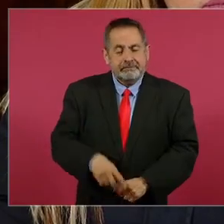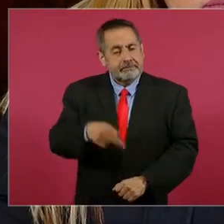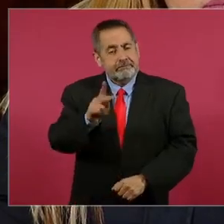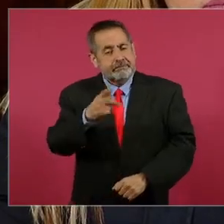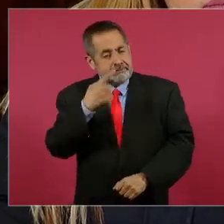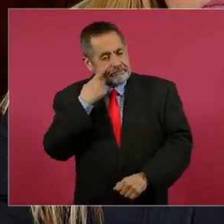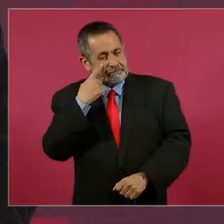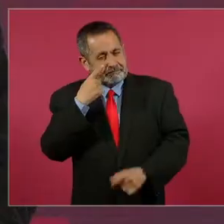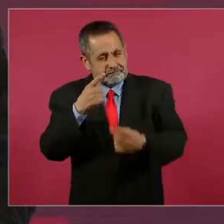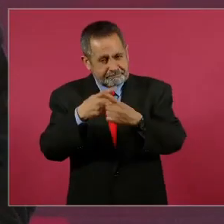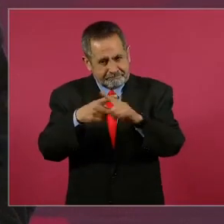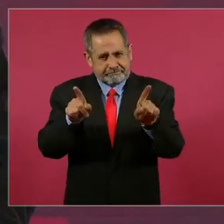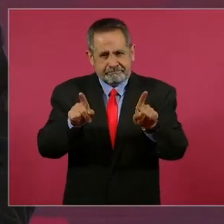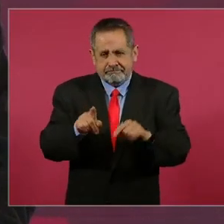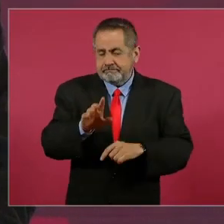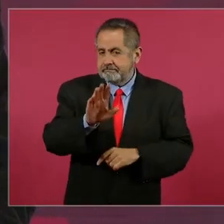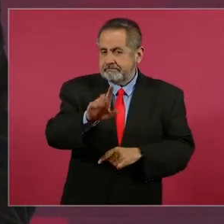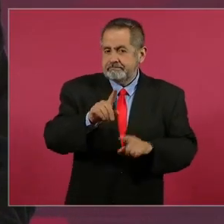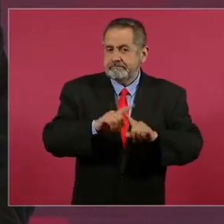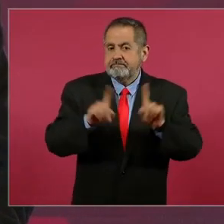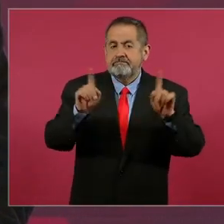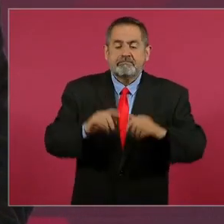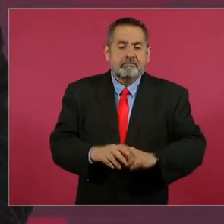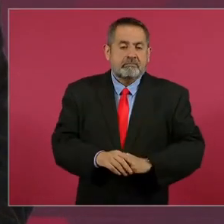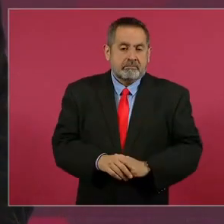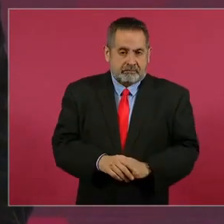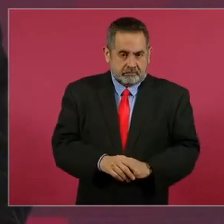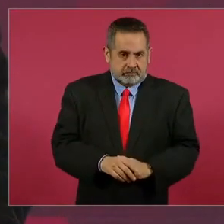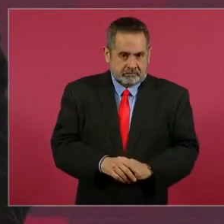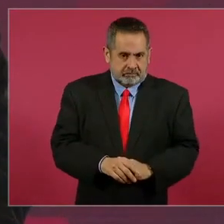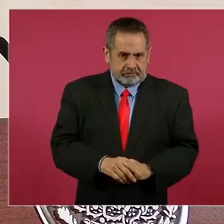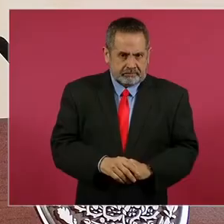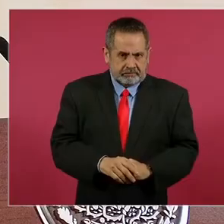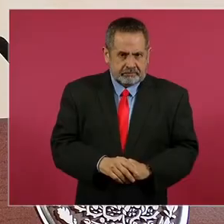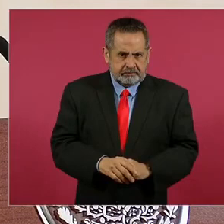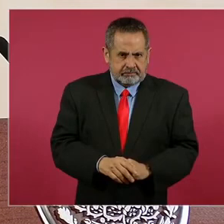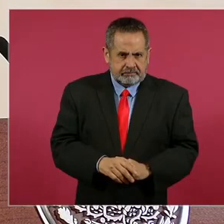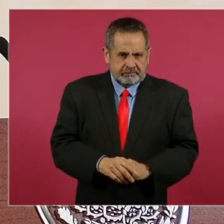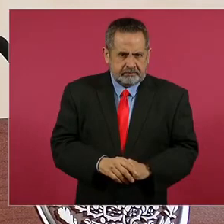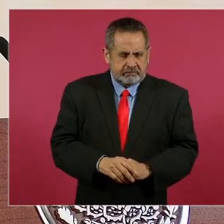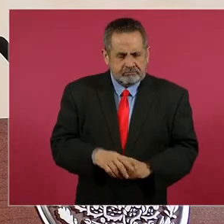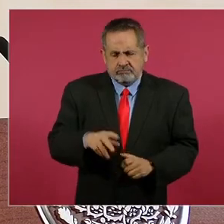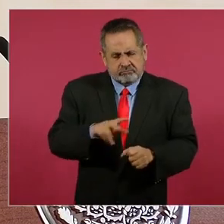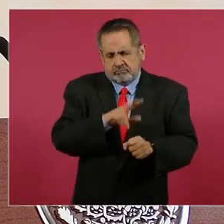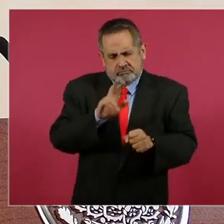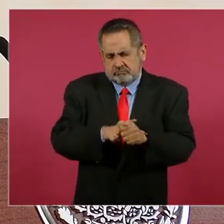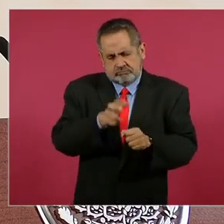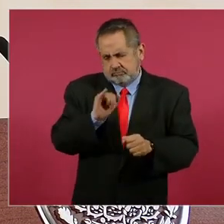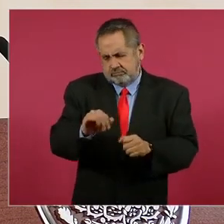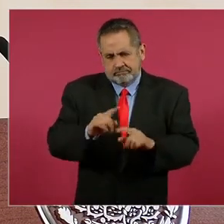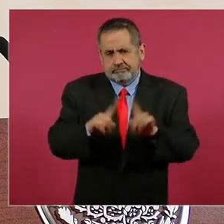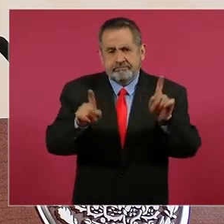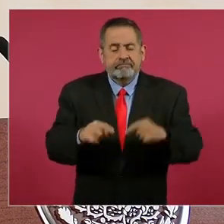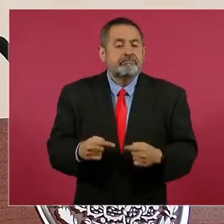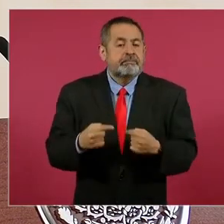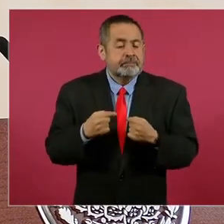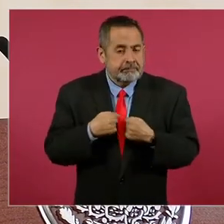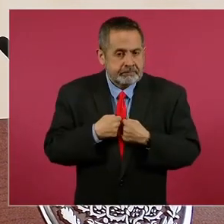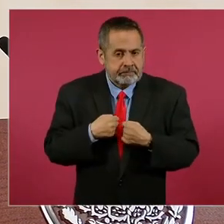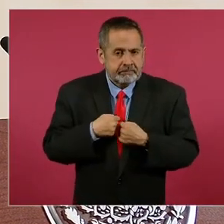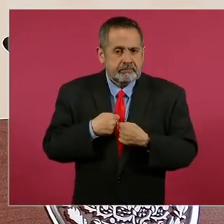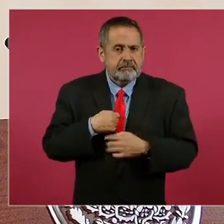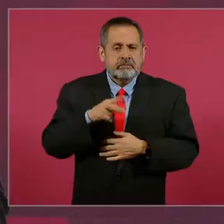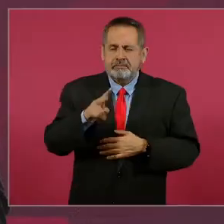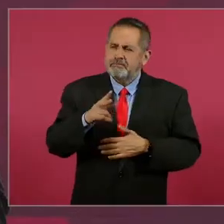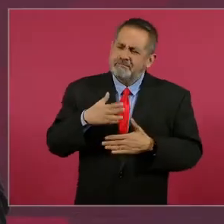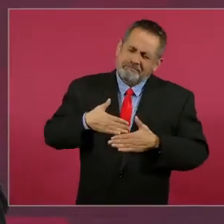fíjate las diferencias que tenemos, o sea, que además son normales. Yo le